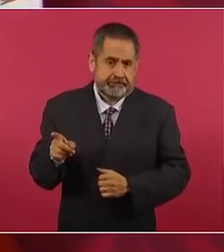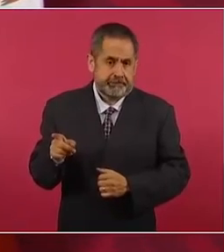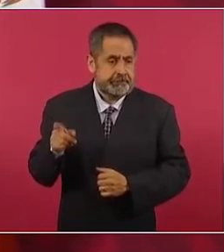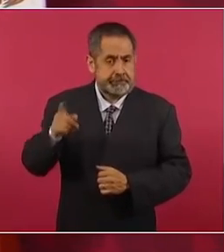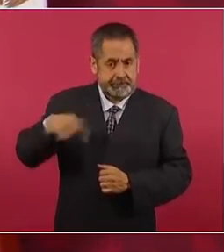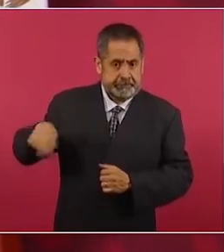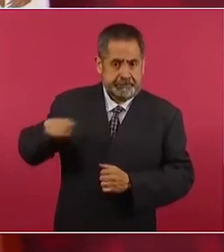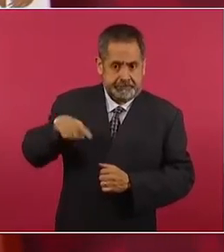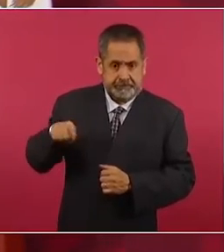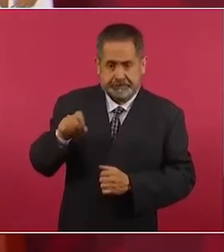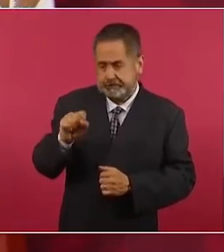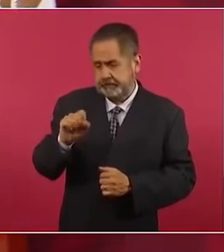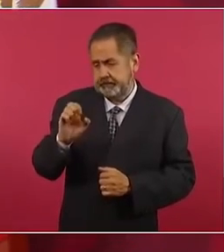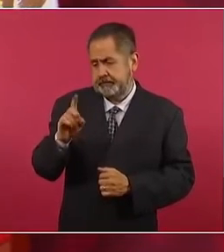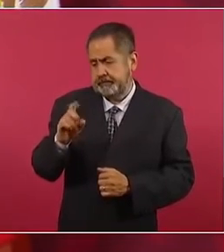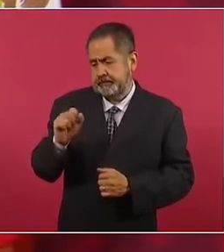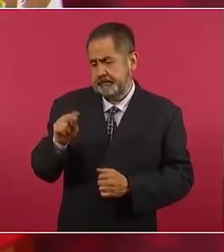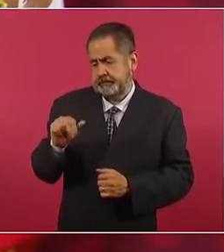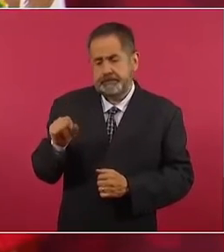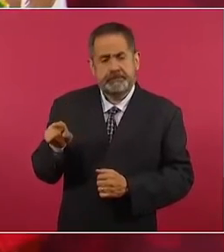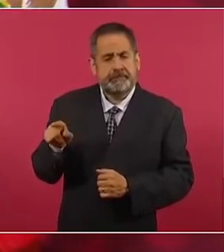con